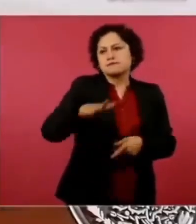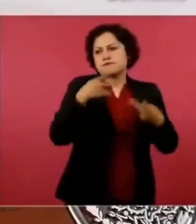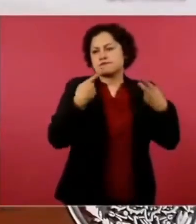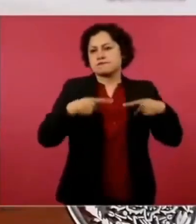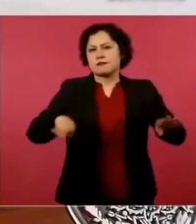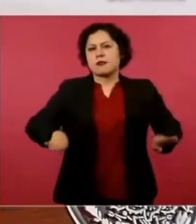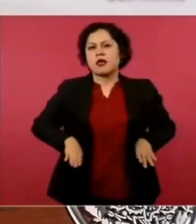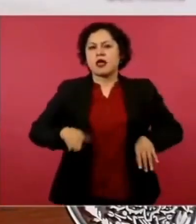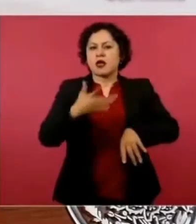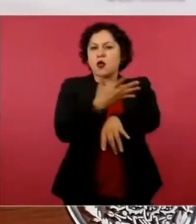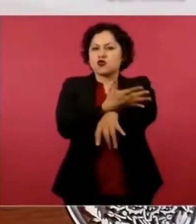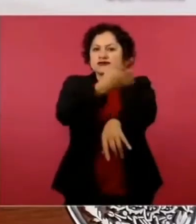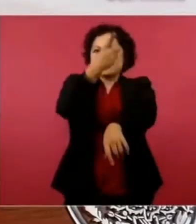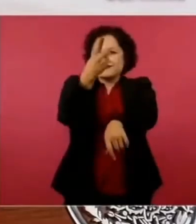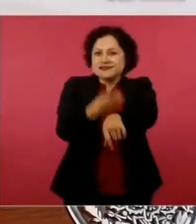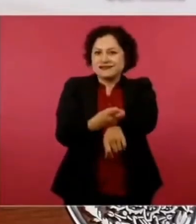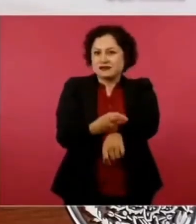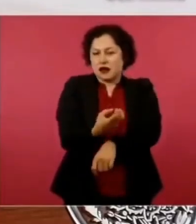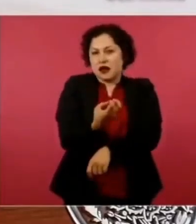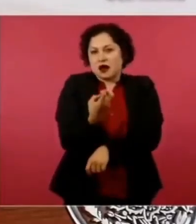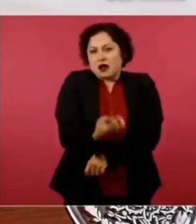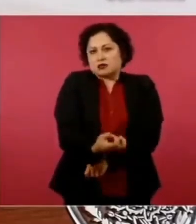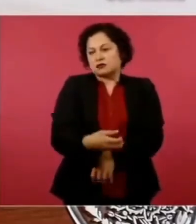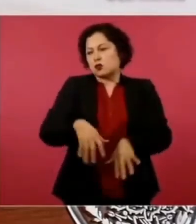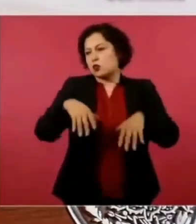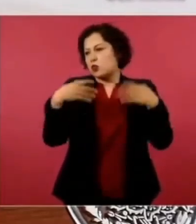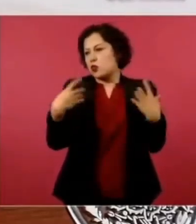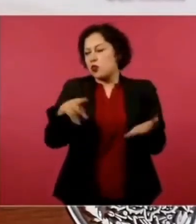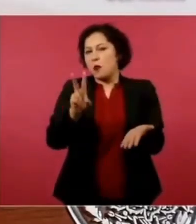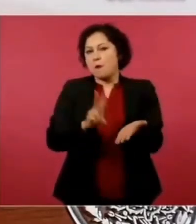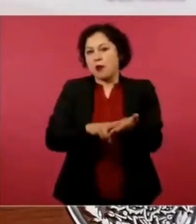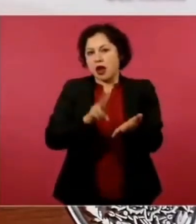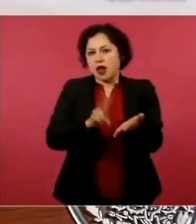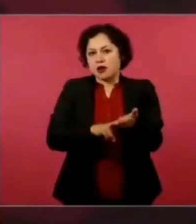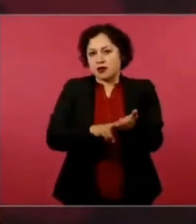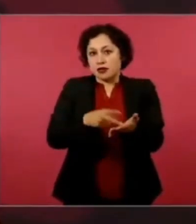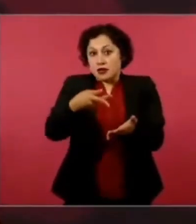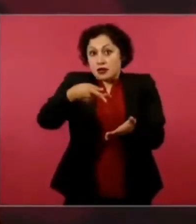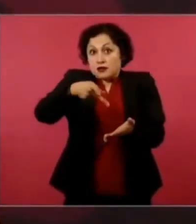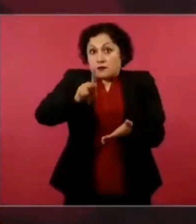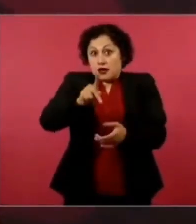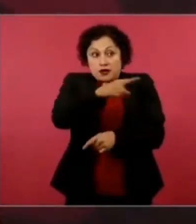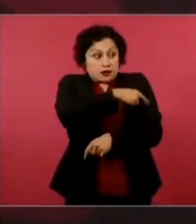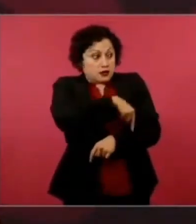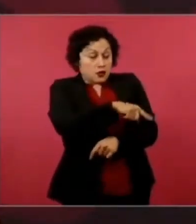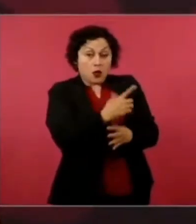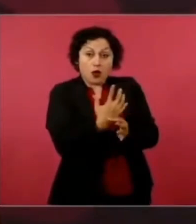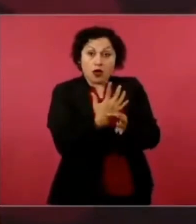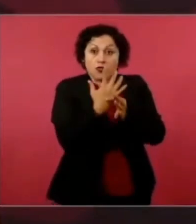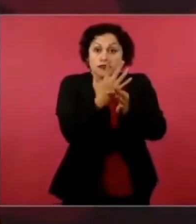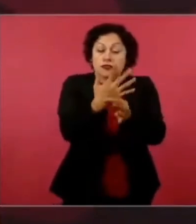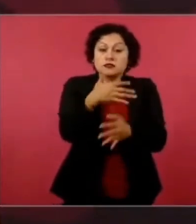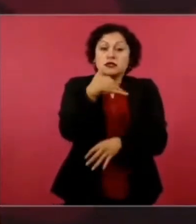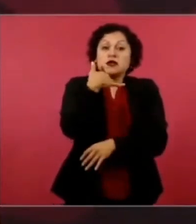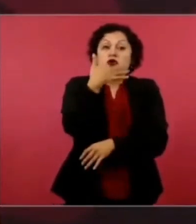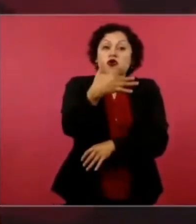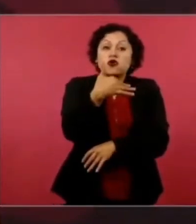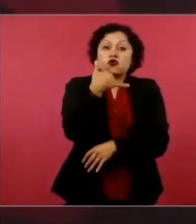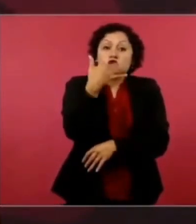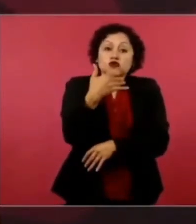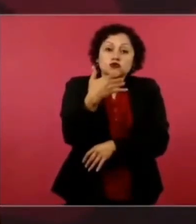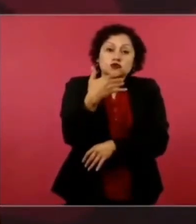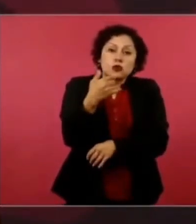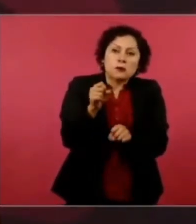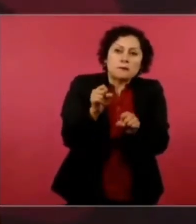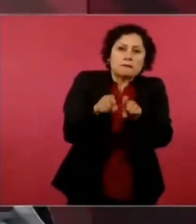Y al mismo tiempo el principal problema era la corrupción en las élites, no en